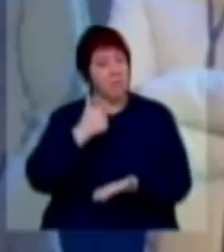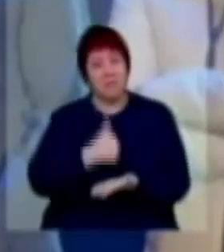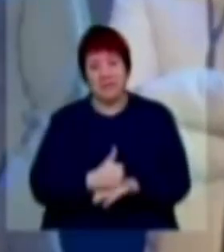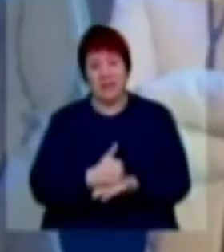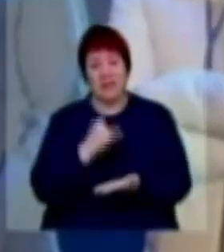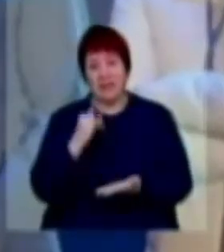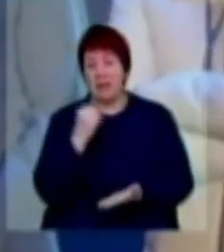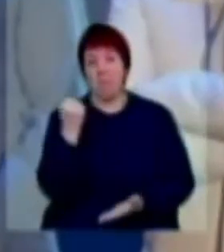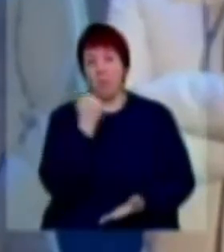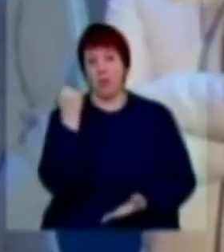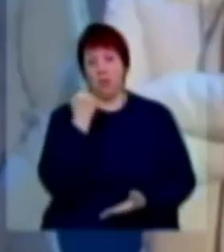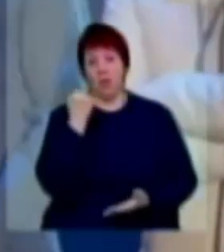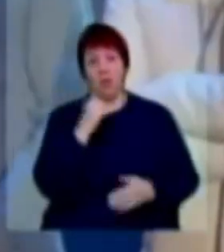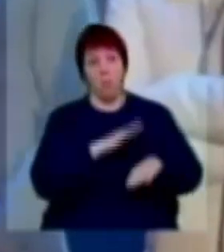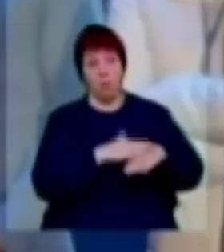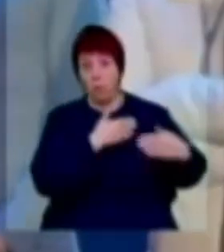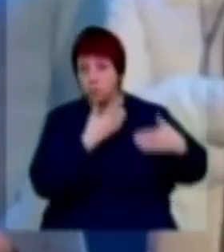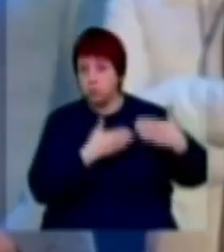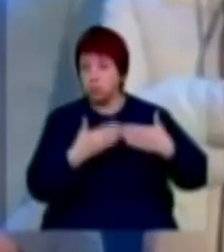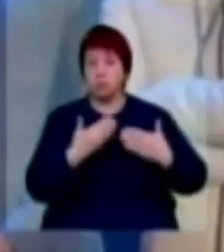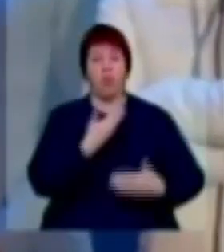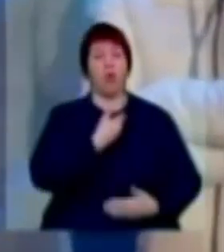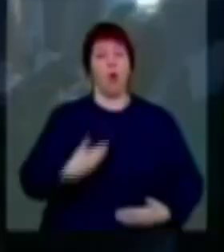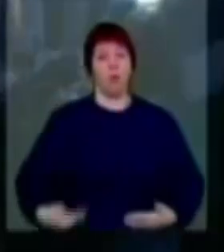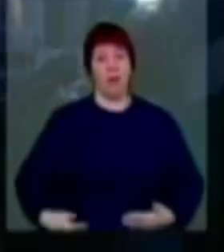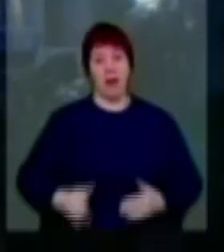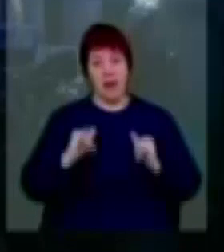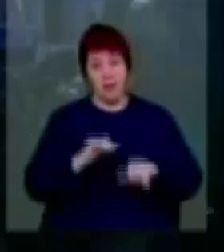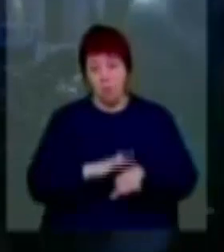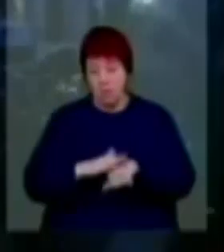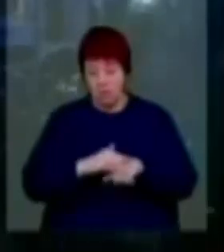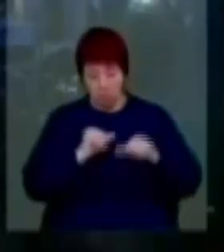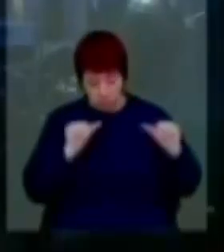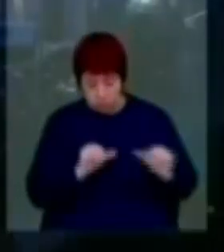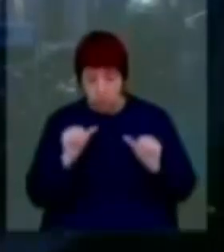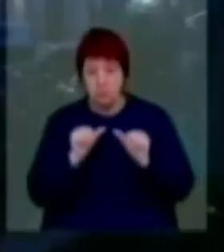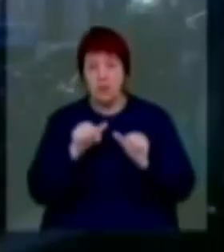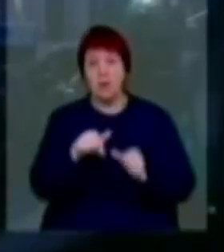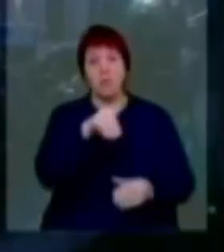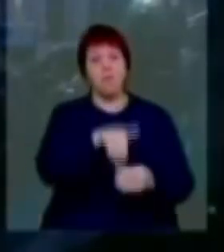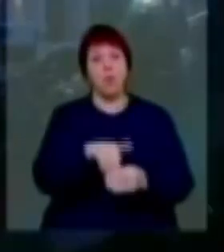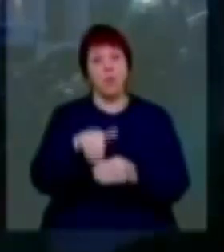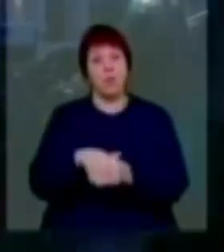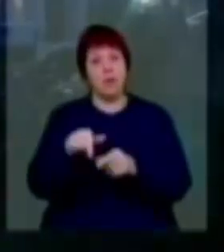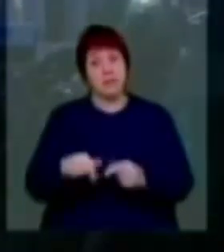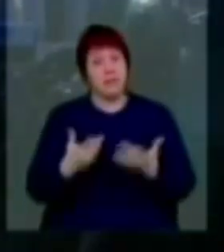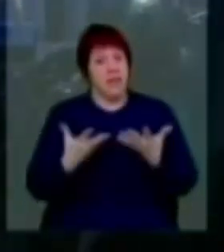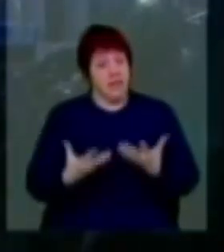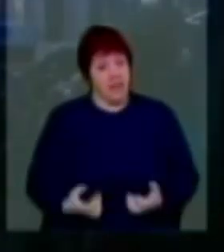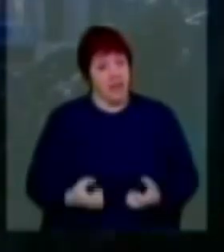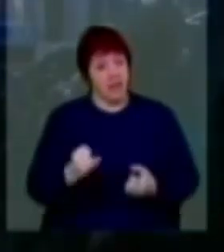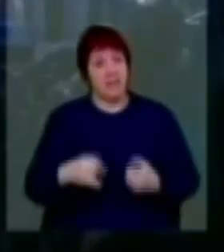fundamentalmente en el ejercicio del gobierno y en la propia campaña electoral ya que pretendemos